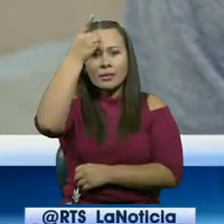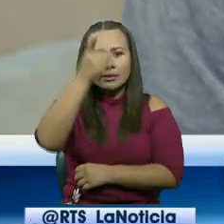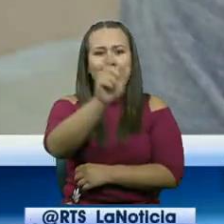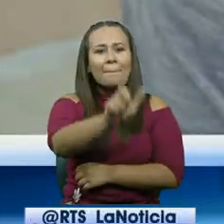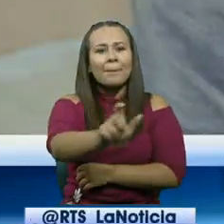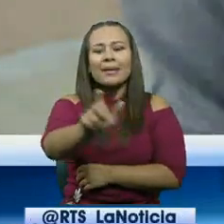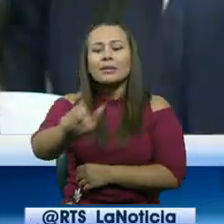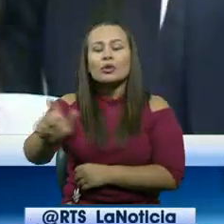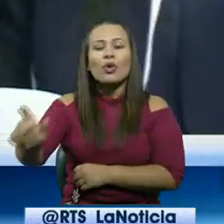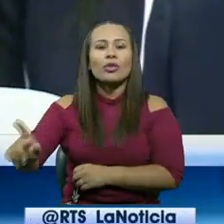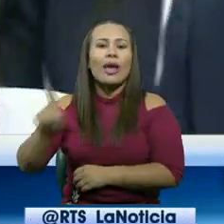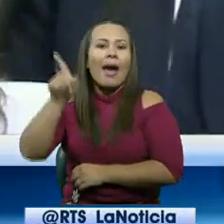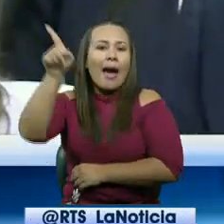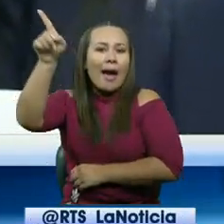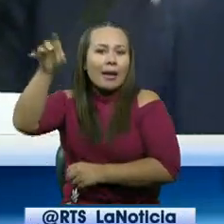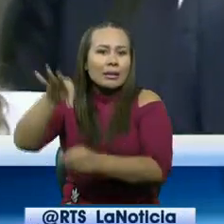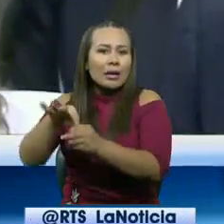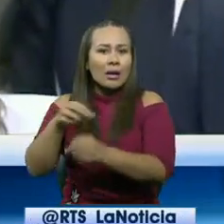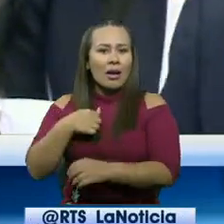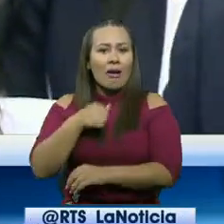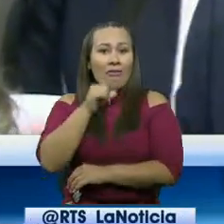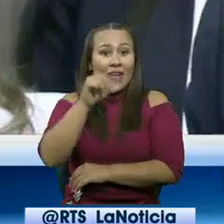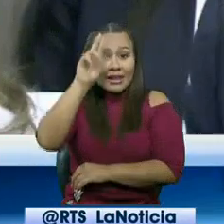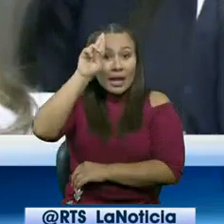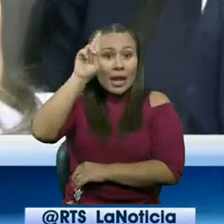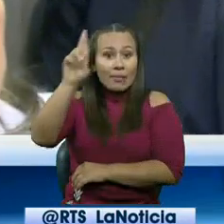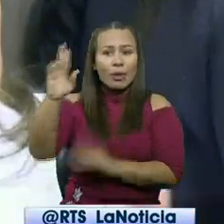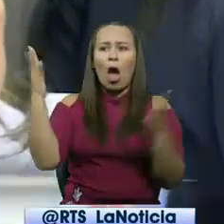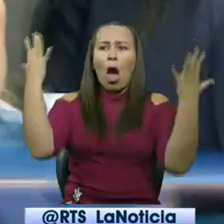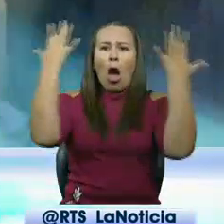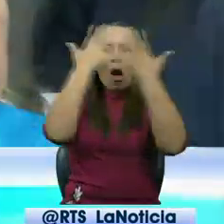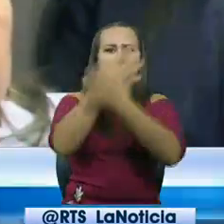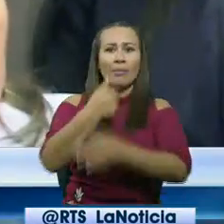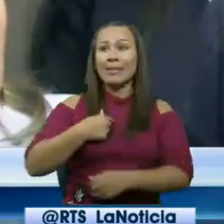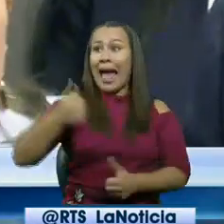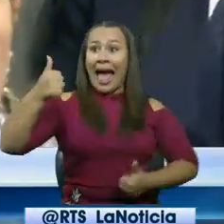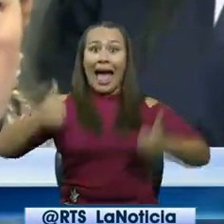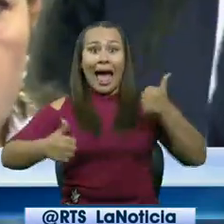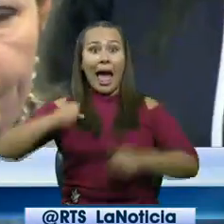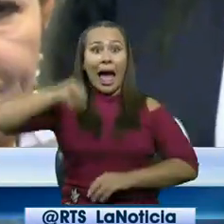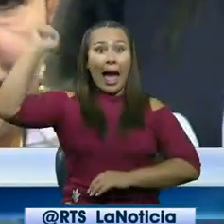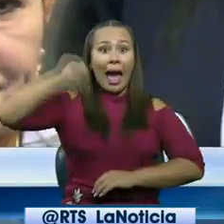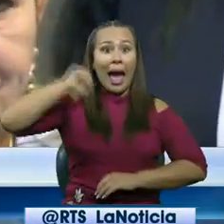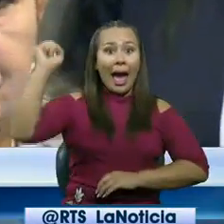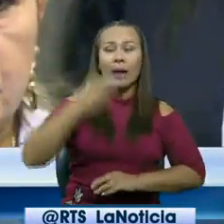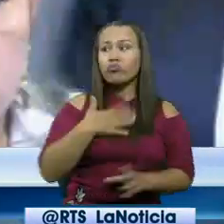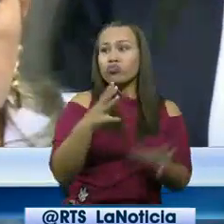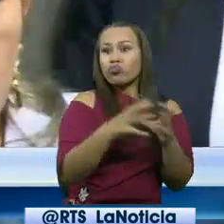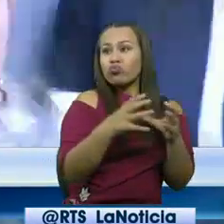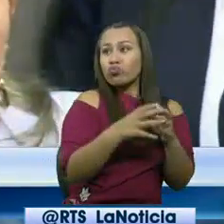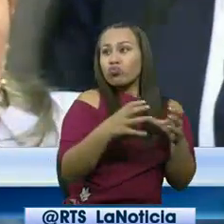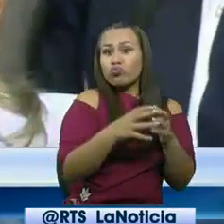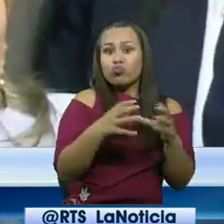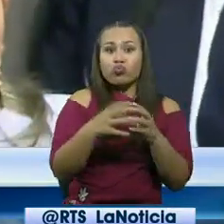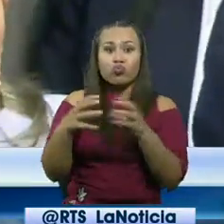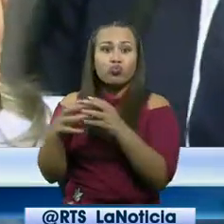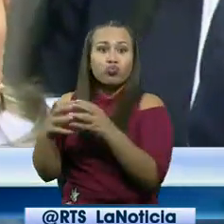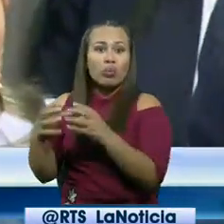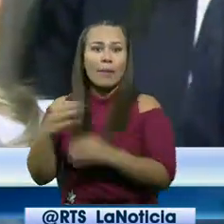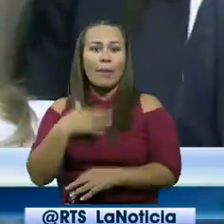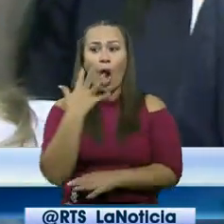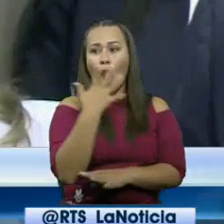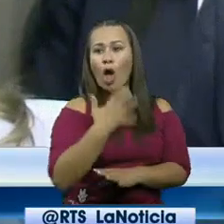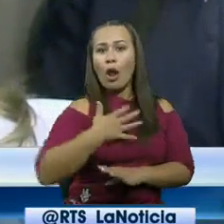futuro en el plebiscito. Es faltarle el respeto al pueblo confundir esto con un torneo electoral o partidista de números o